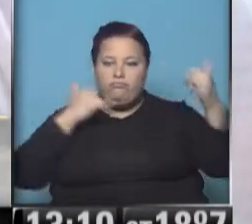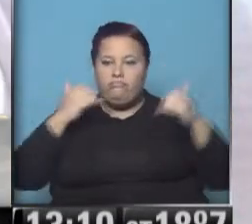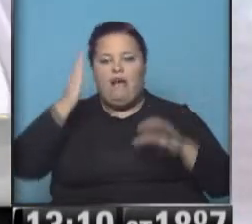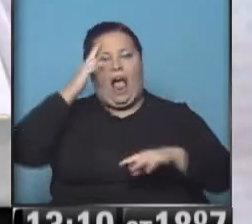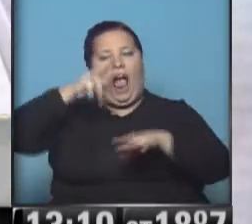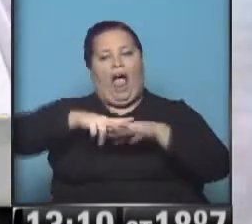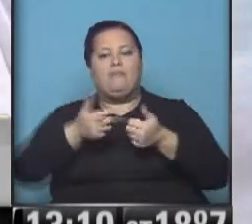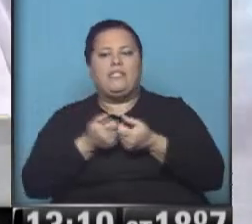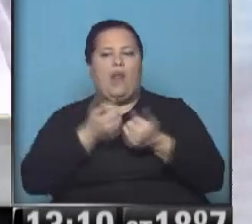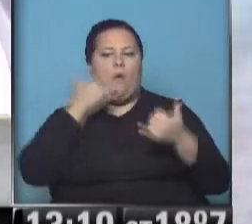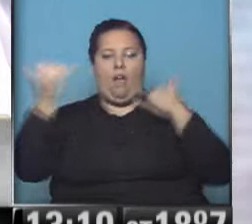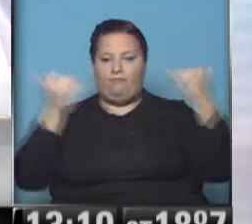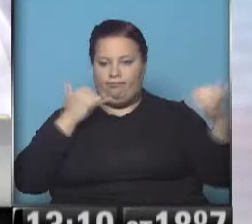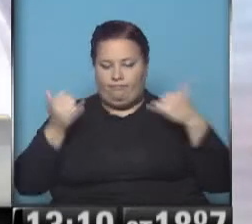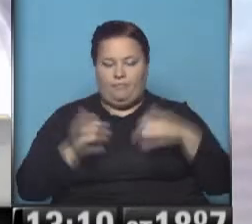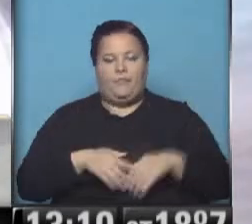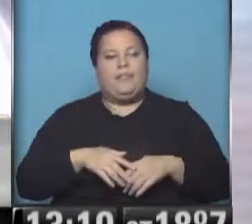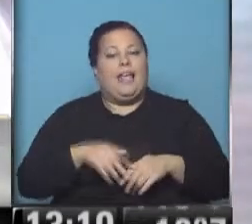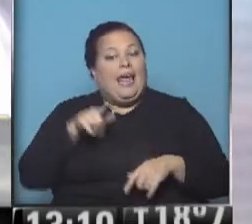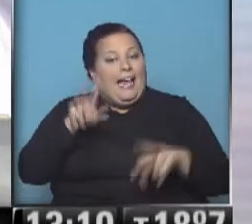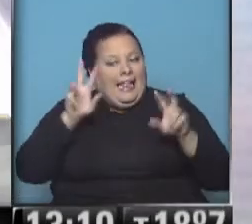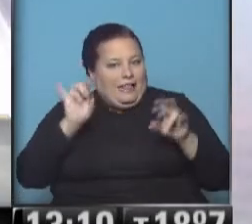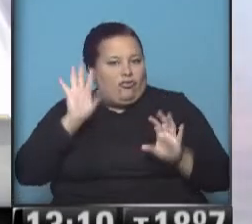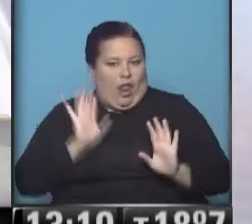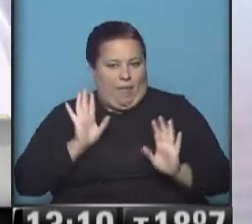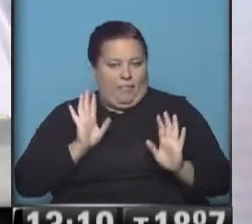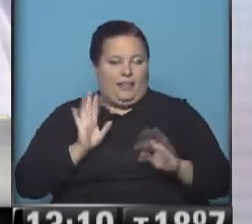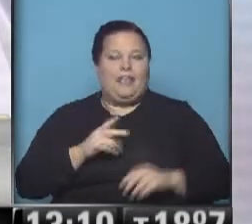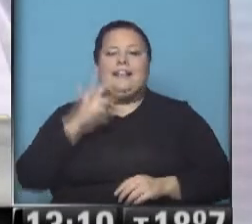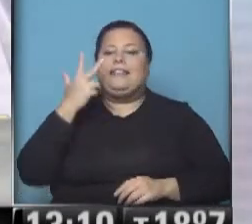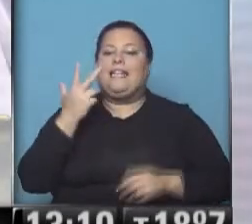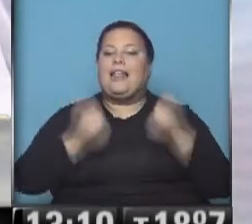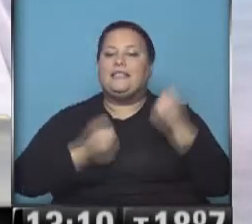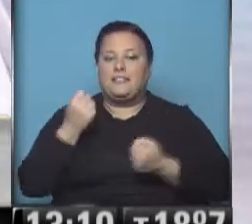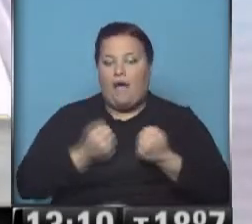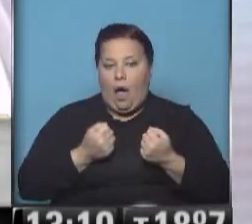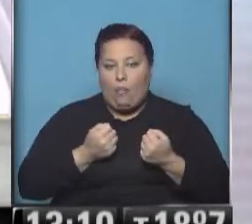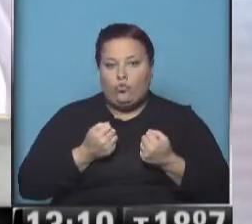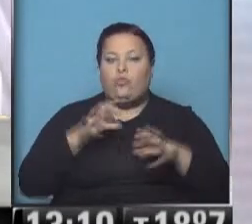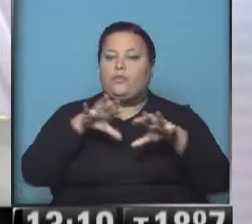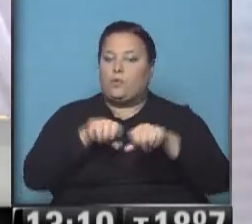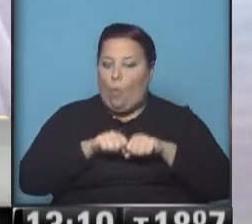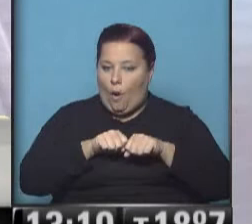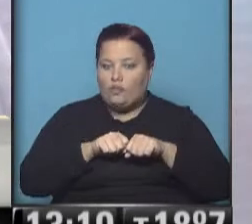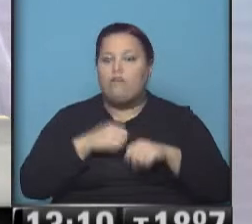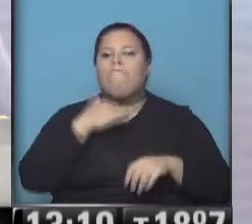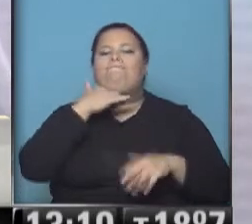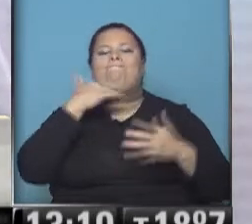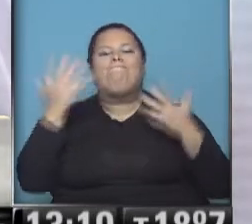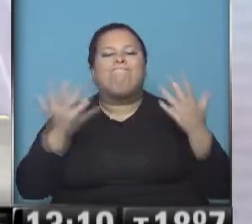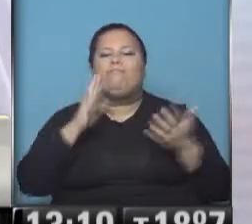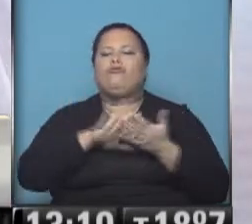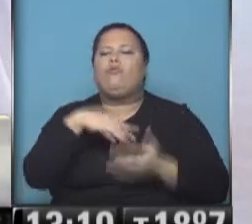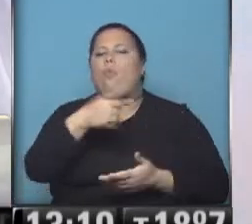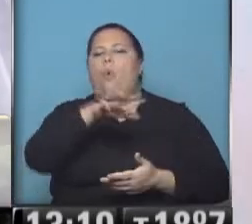con un celular en ese sentido se estaba moviendo también hay tres vehículos decomisados no sabemos mucho de